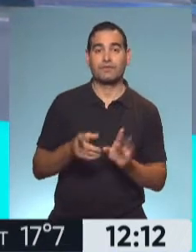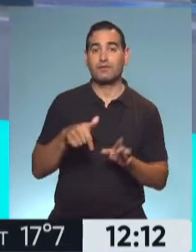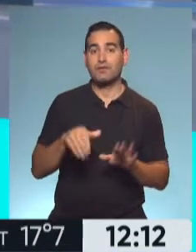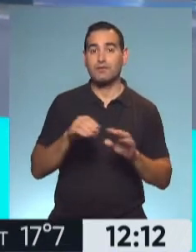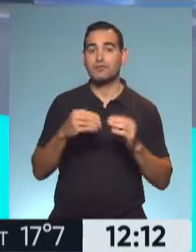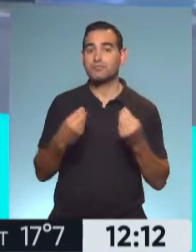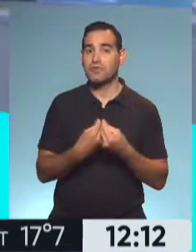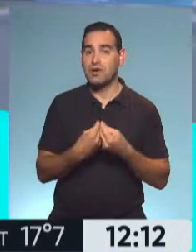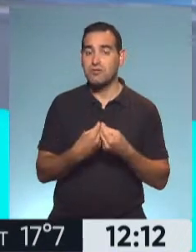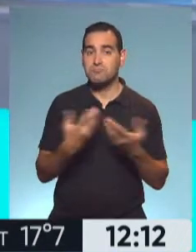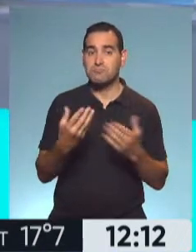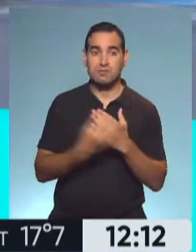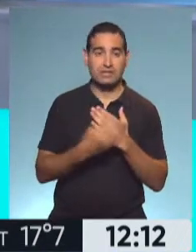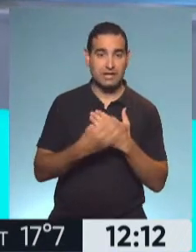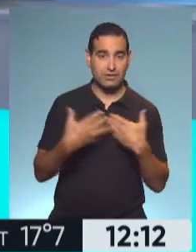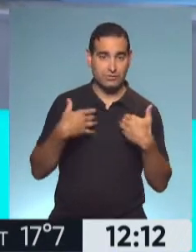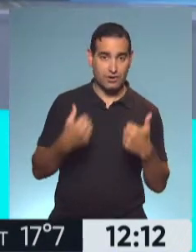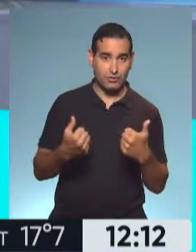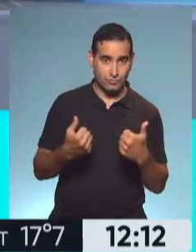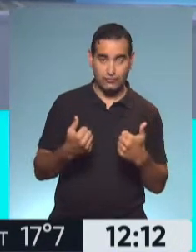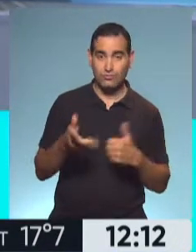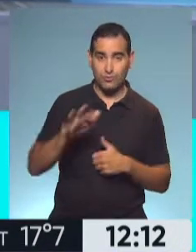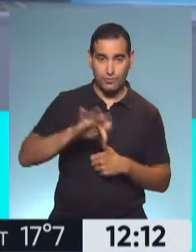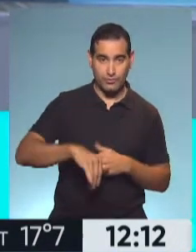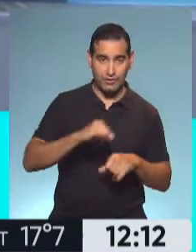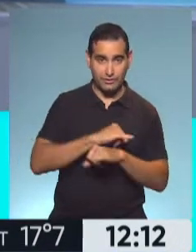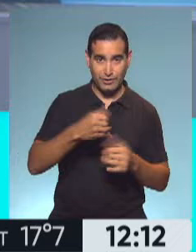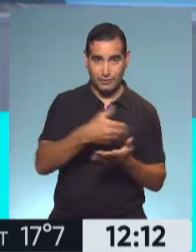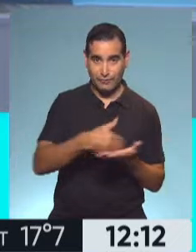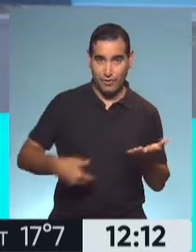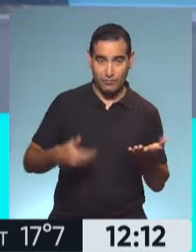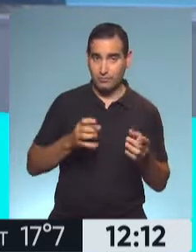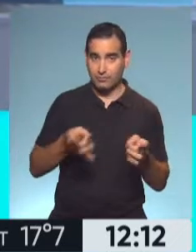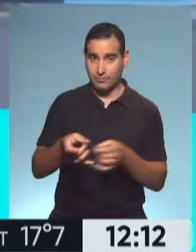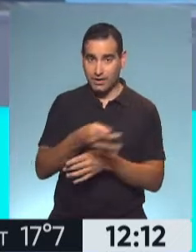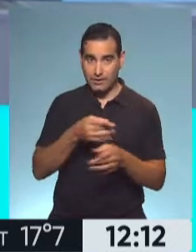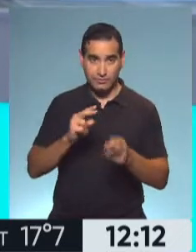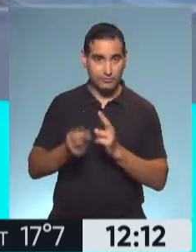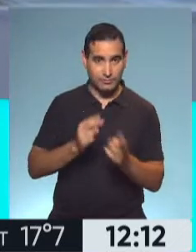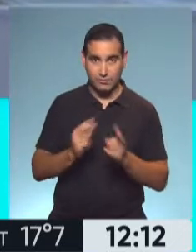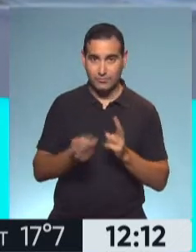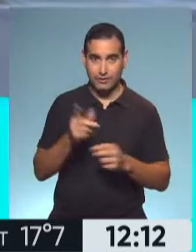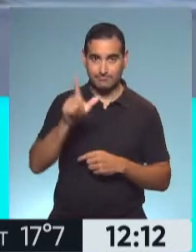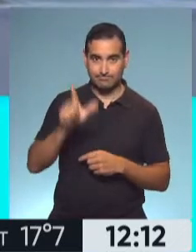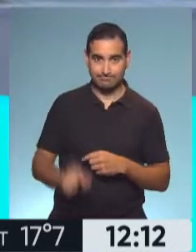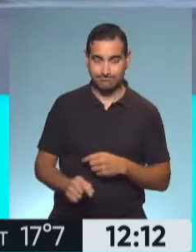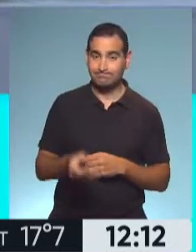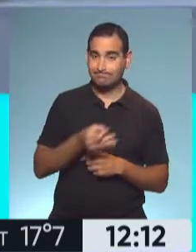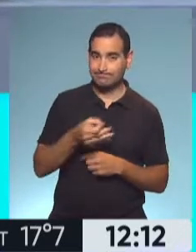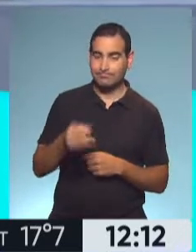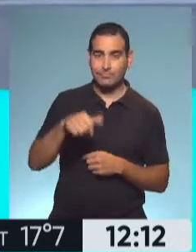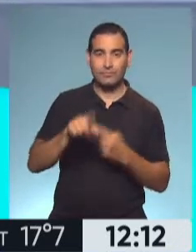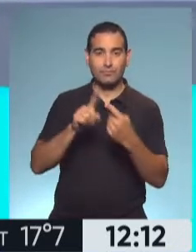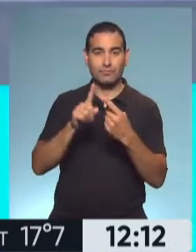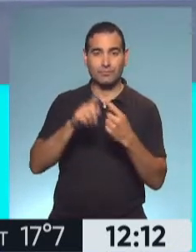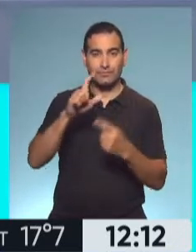que emite el Ministerio de Salud todos los días en lo que tiene que ver con contagios y fallecidos en el país. Y estamos en contacto con